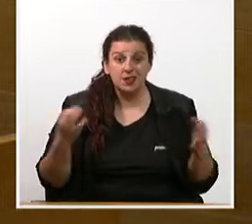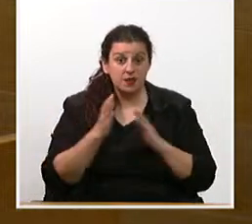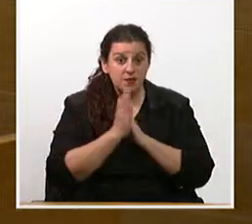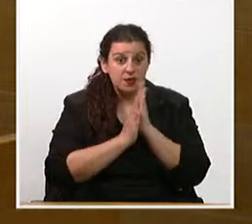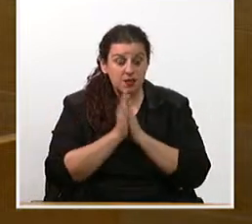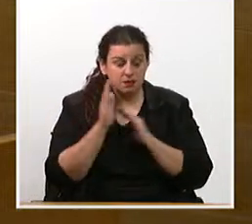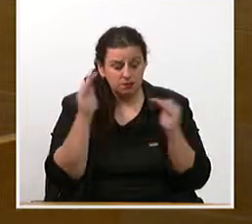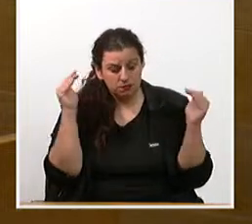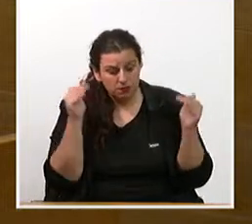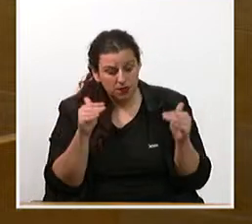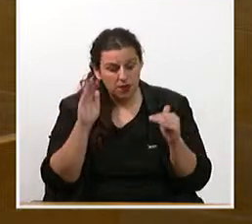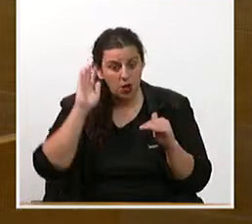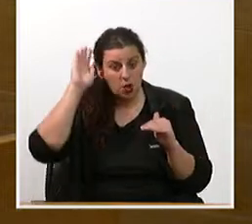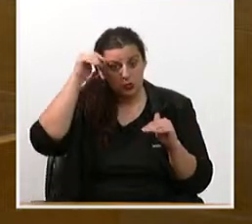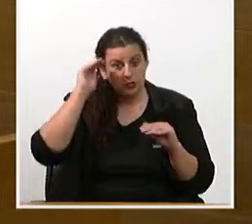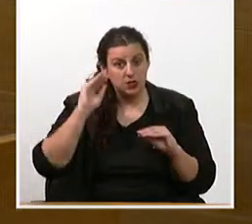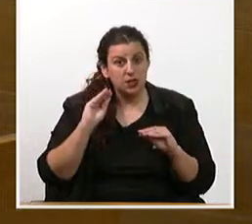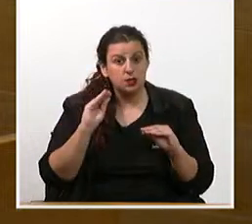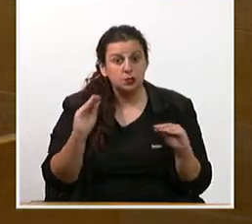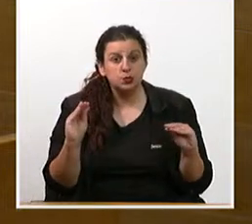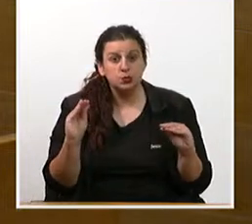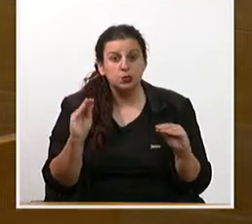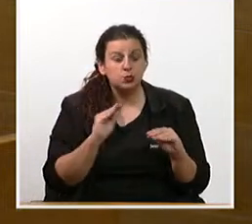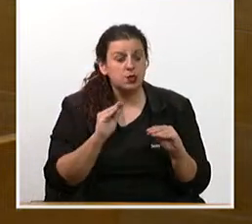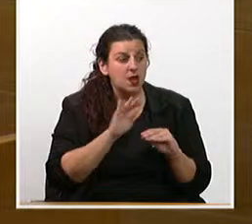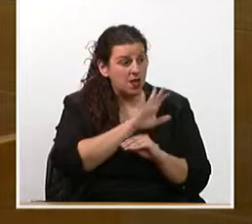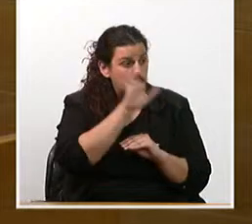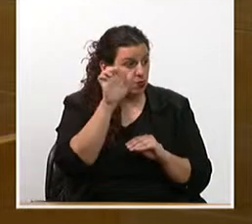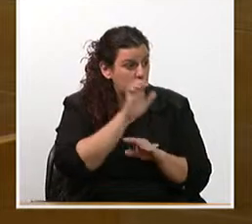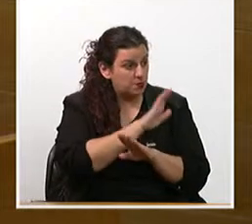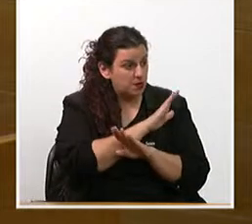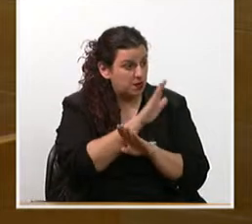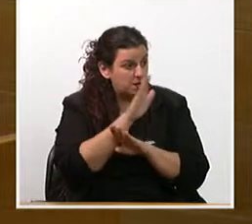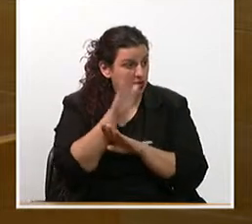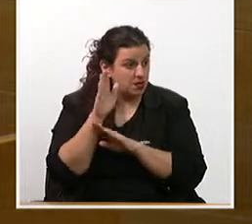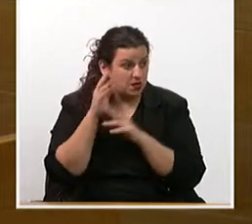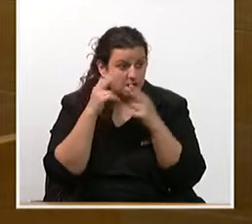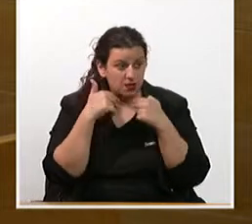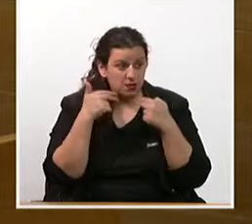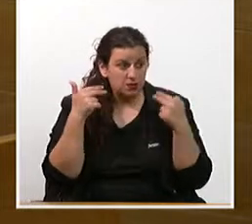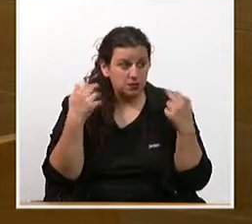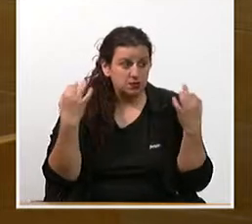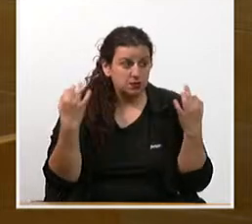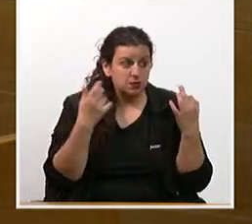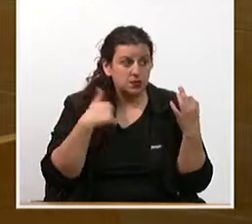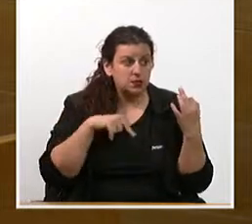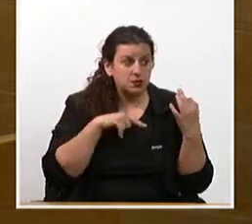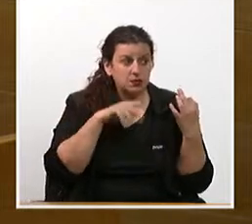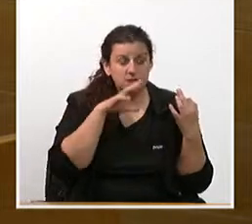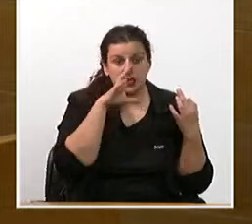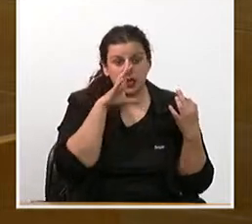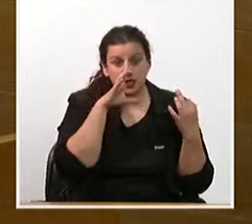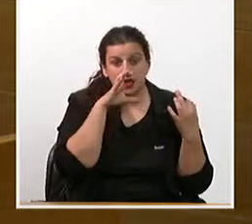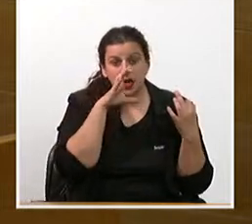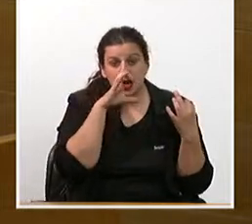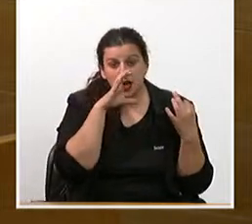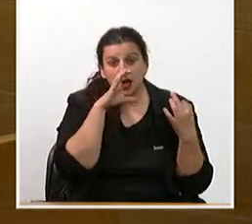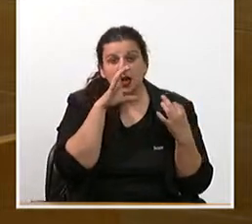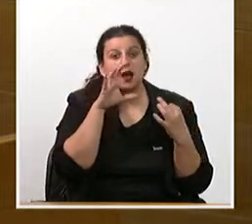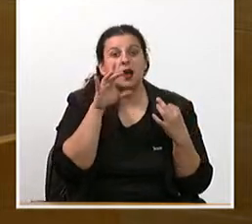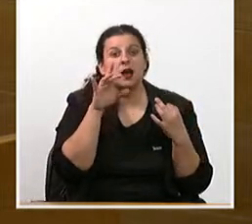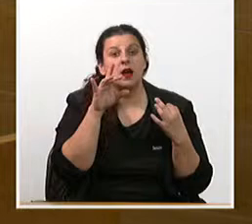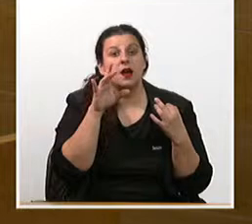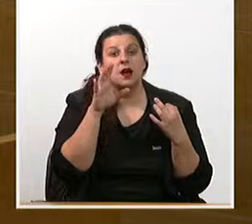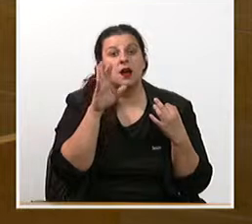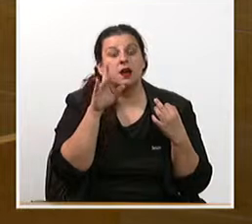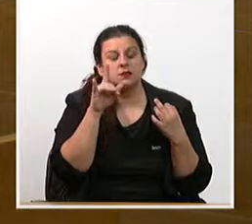esta consellería es danar per toda Europa a mostrar que la nuestra toncha sí que contribu aer